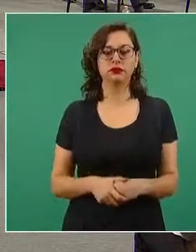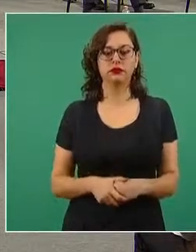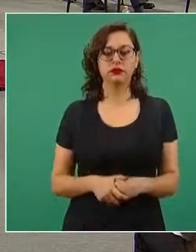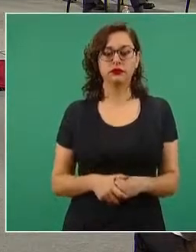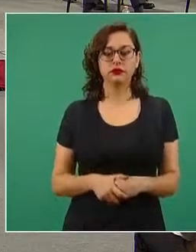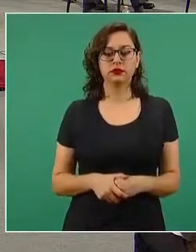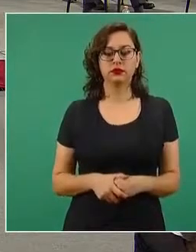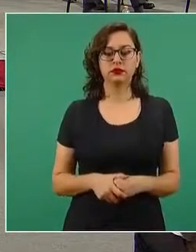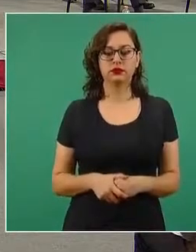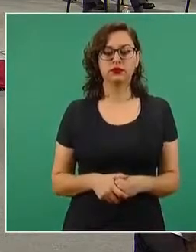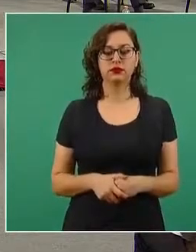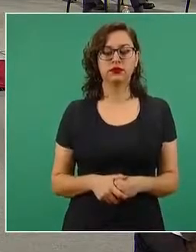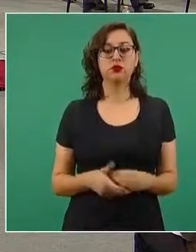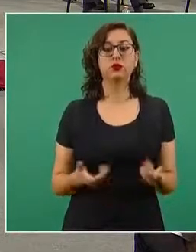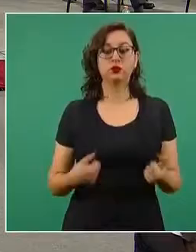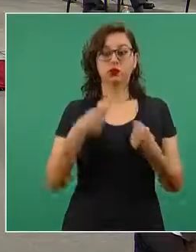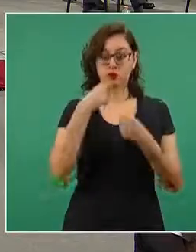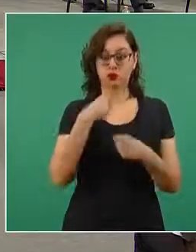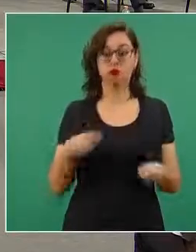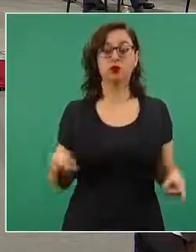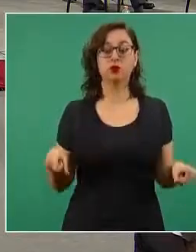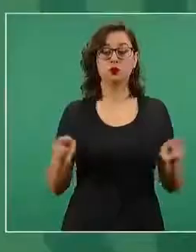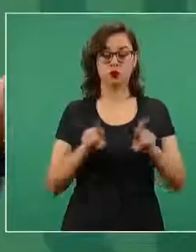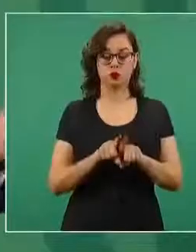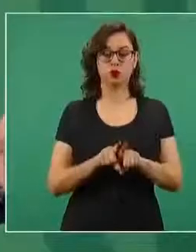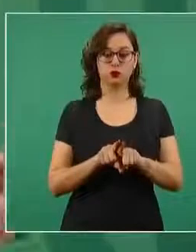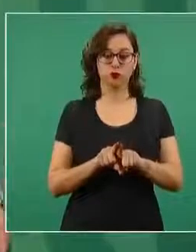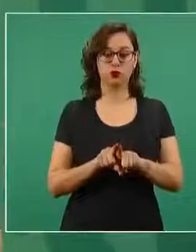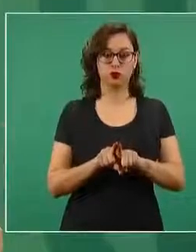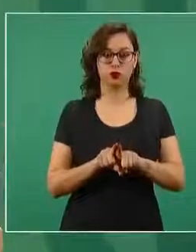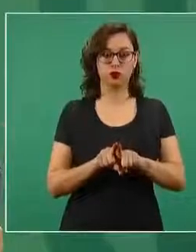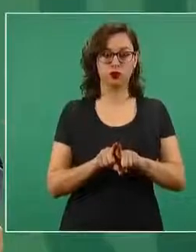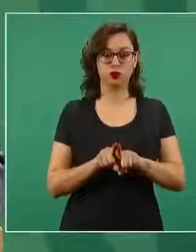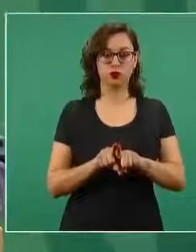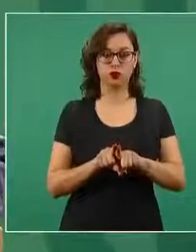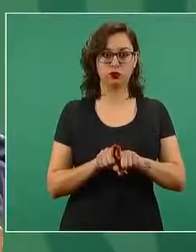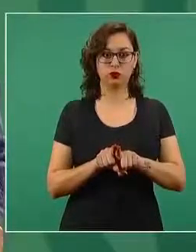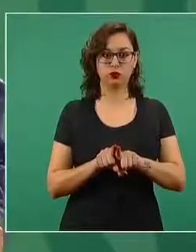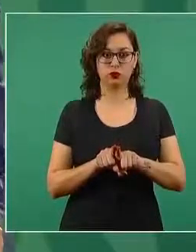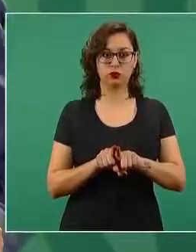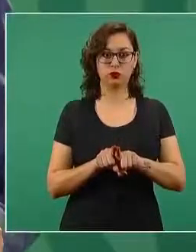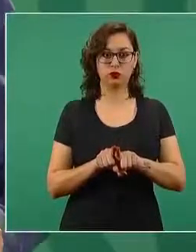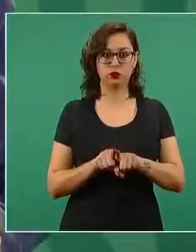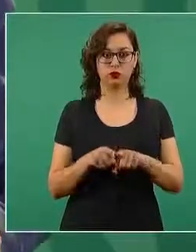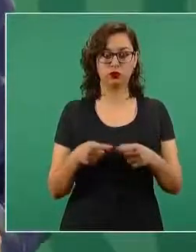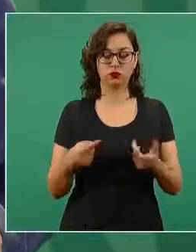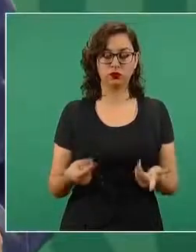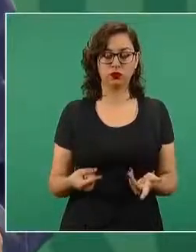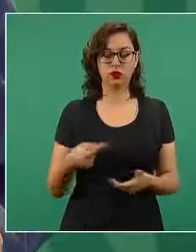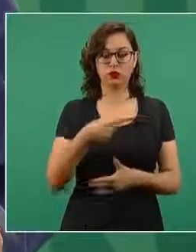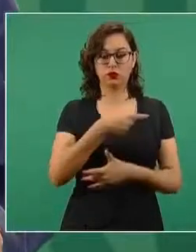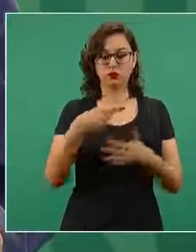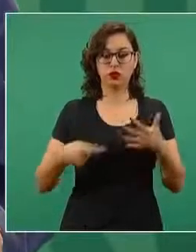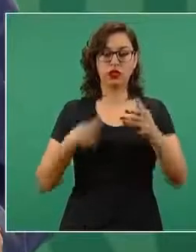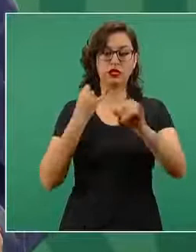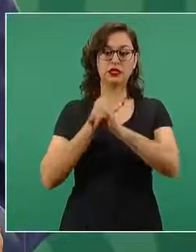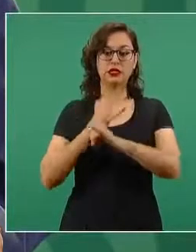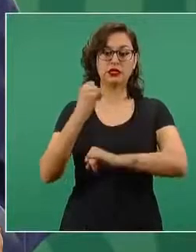y eran también financiados, como se sabe, por organismos